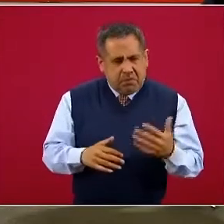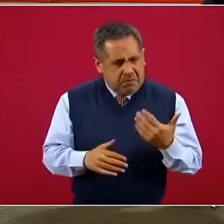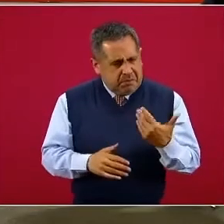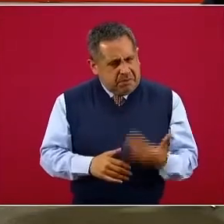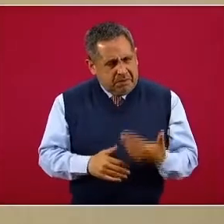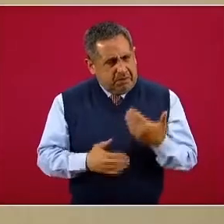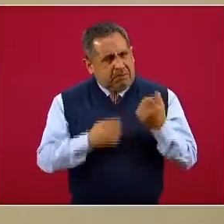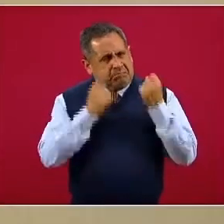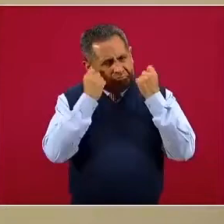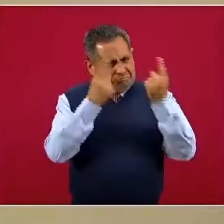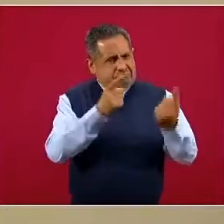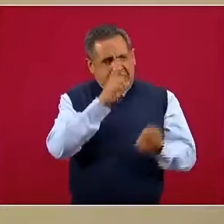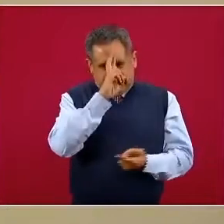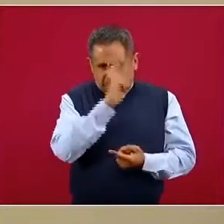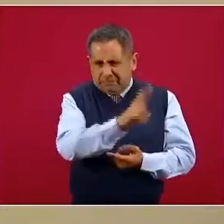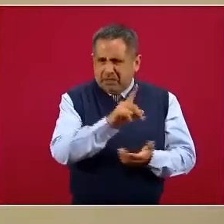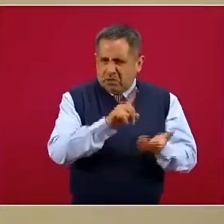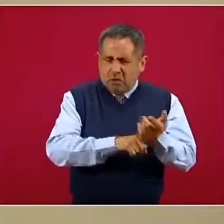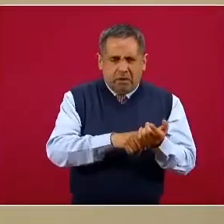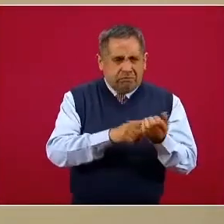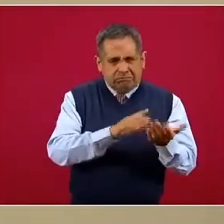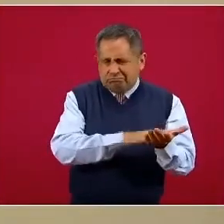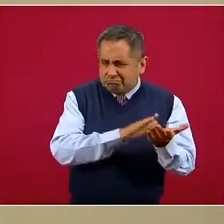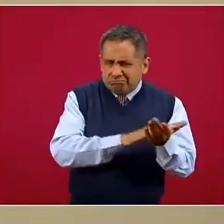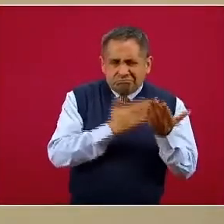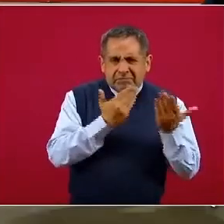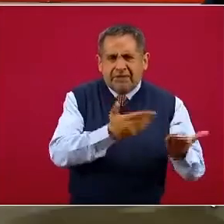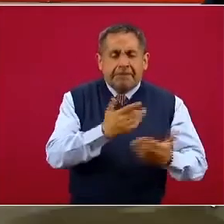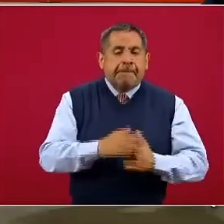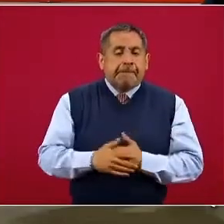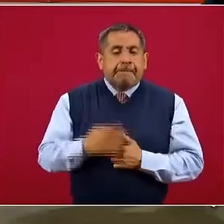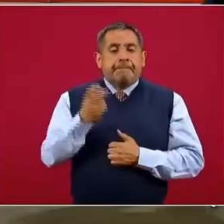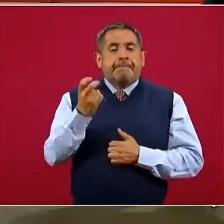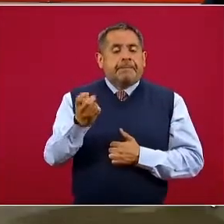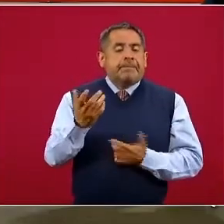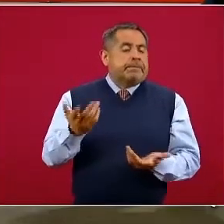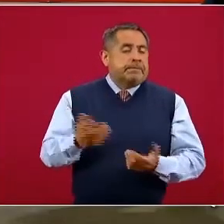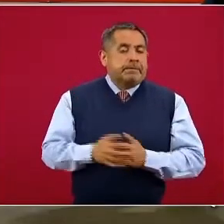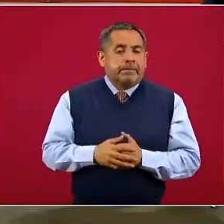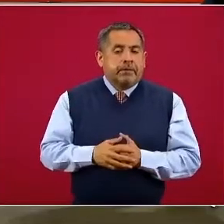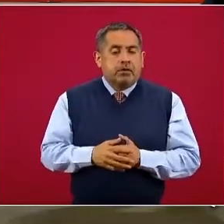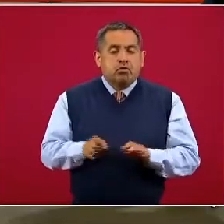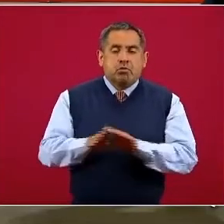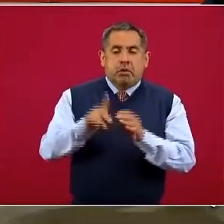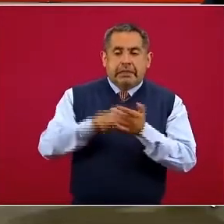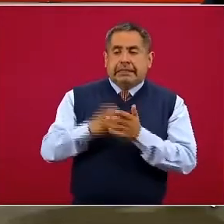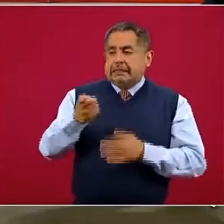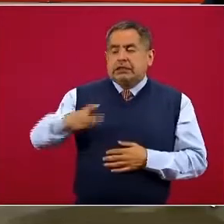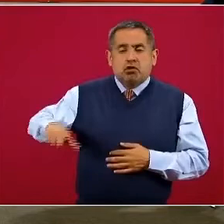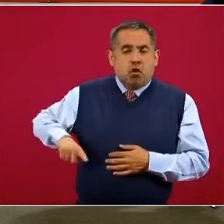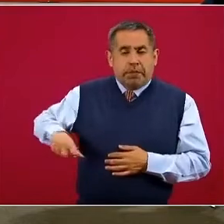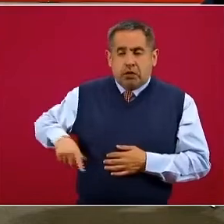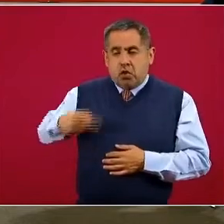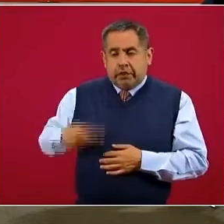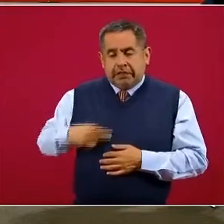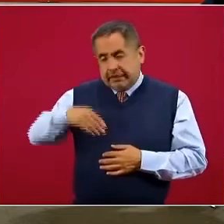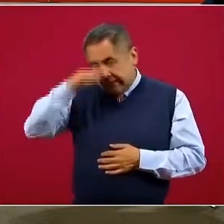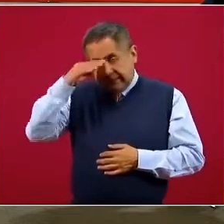pues merecen todo nuestro respeto y admiración. Y esto es porque el sentido de este gobierno